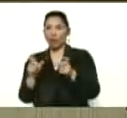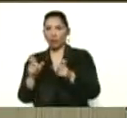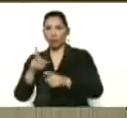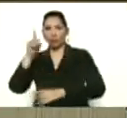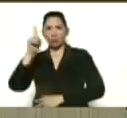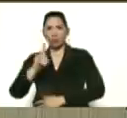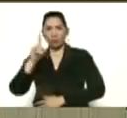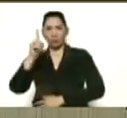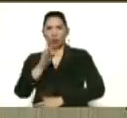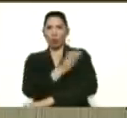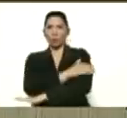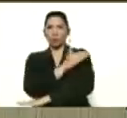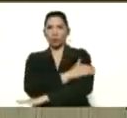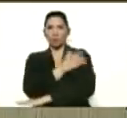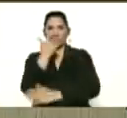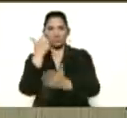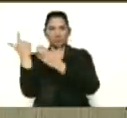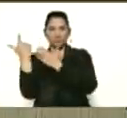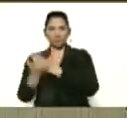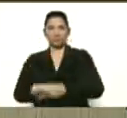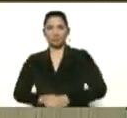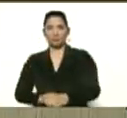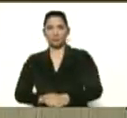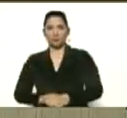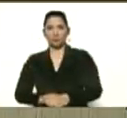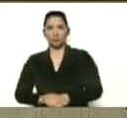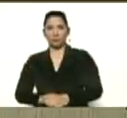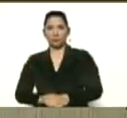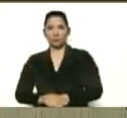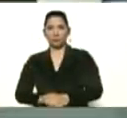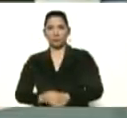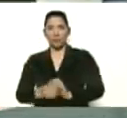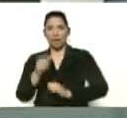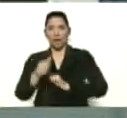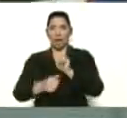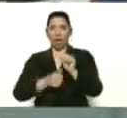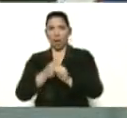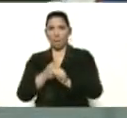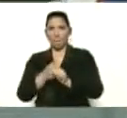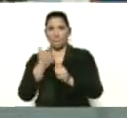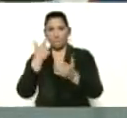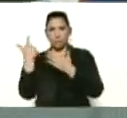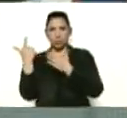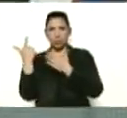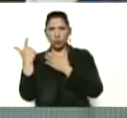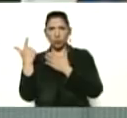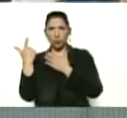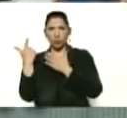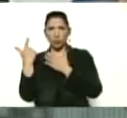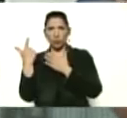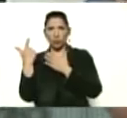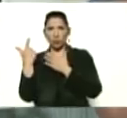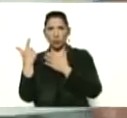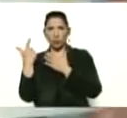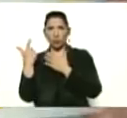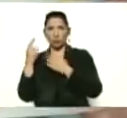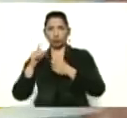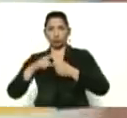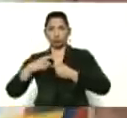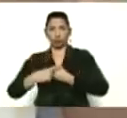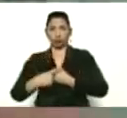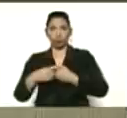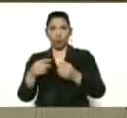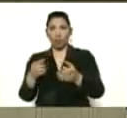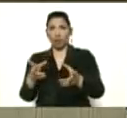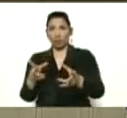diputados de oposición. Fuentes de Associated Press, aliados de Guaidó, reciben